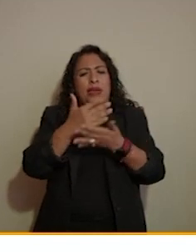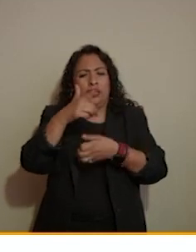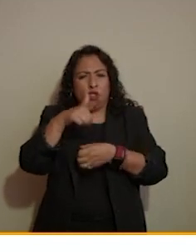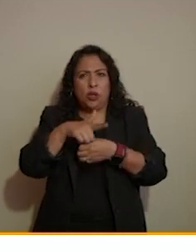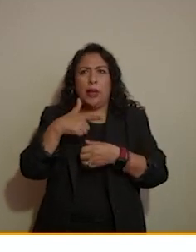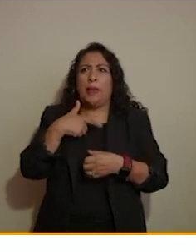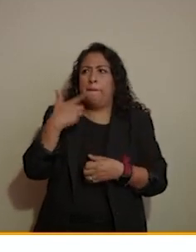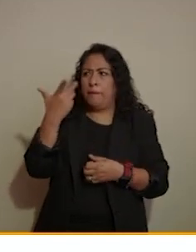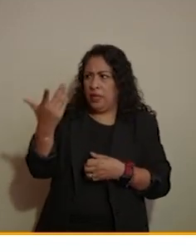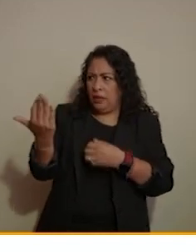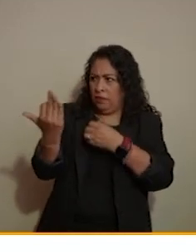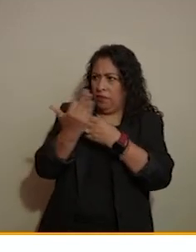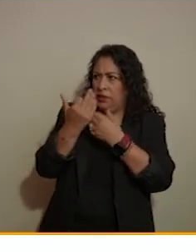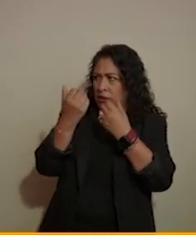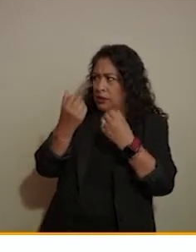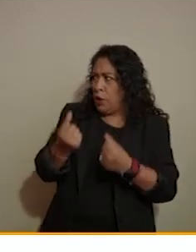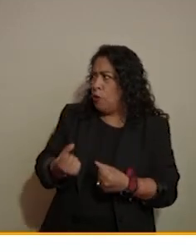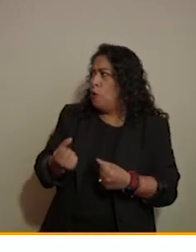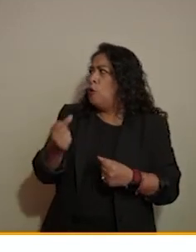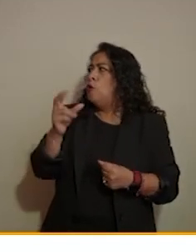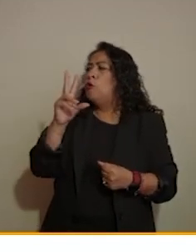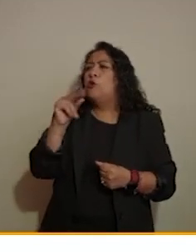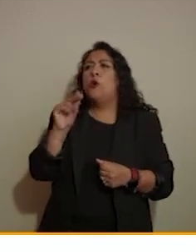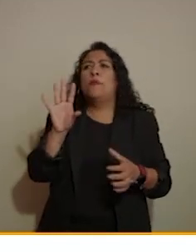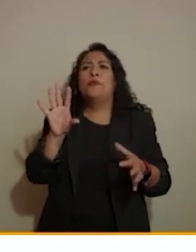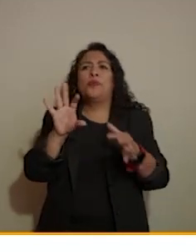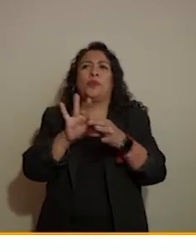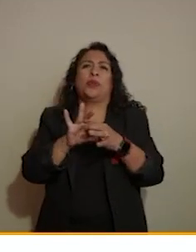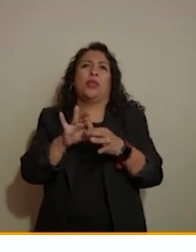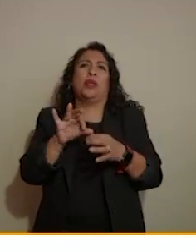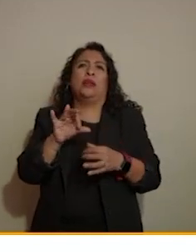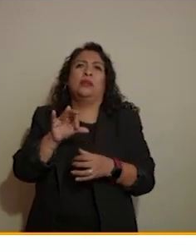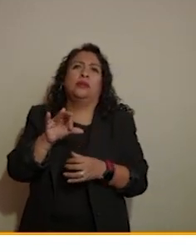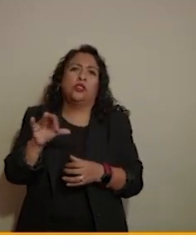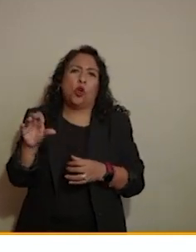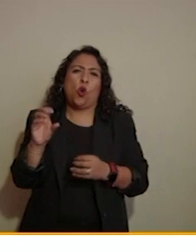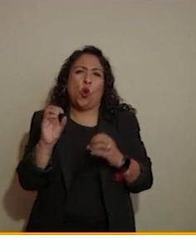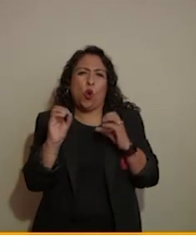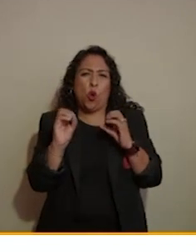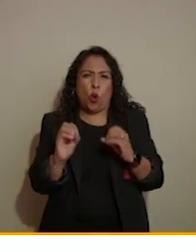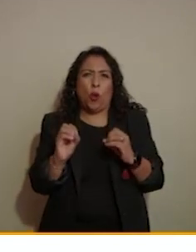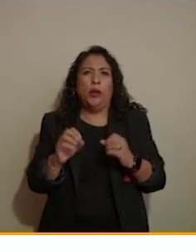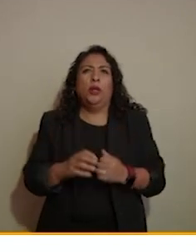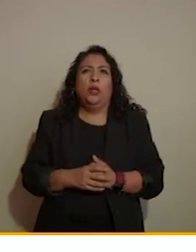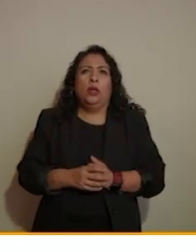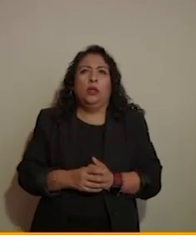piden su garantía, no forzosamente se adaptan o se